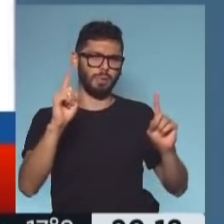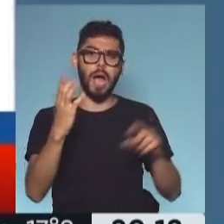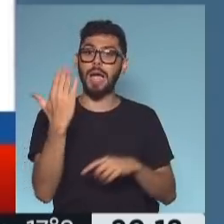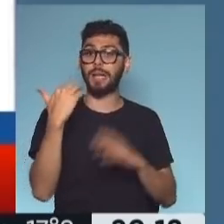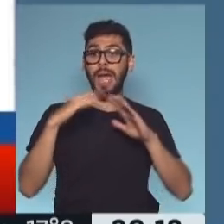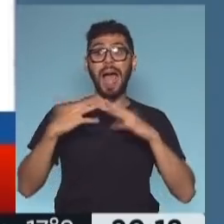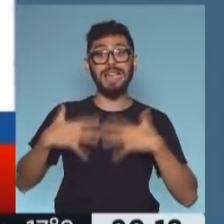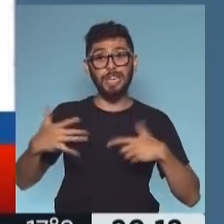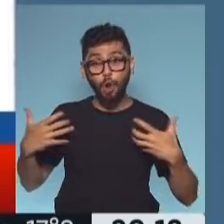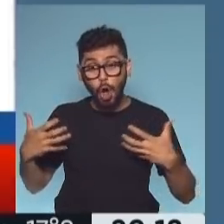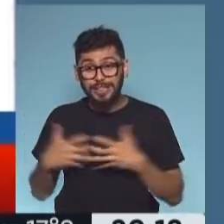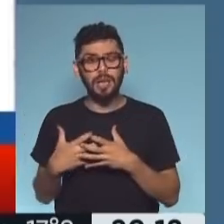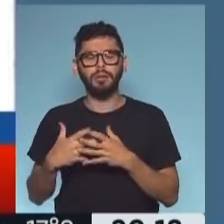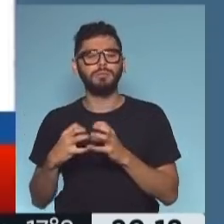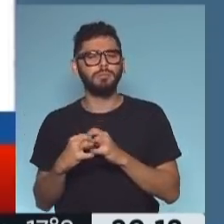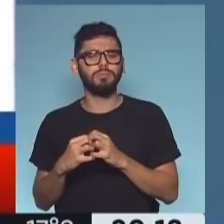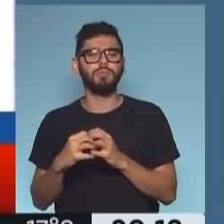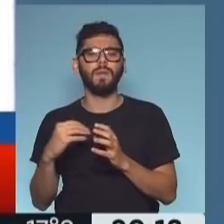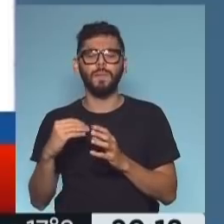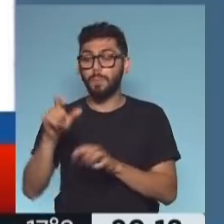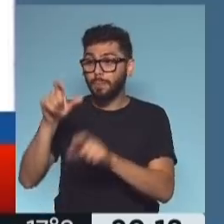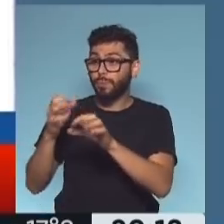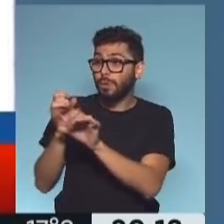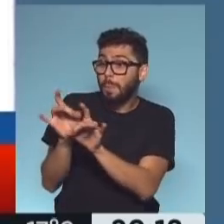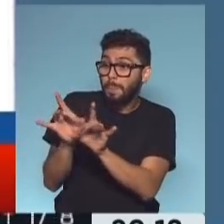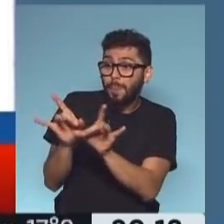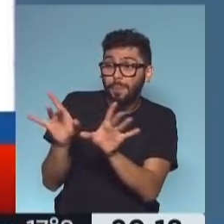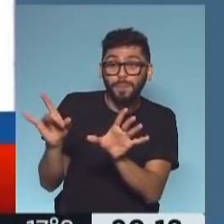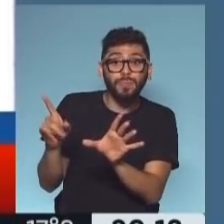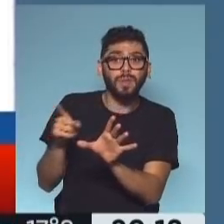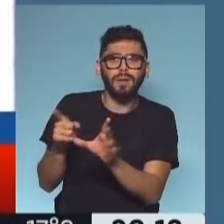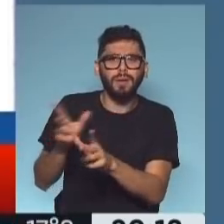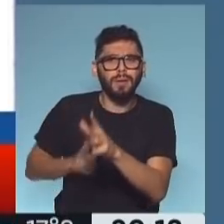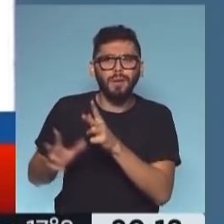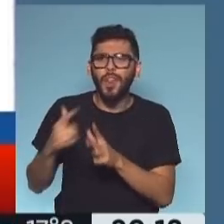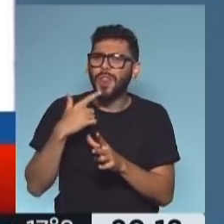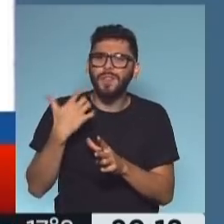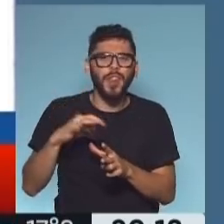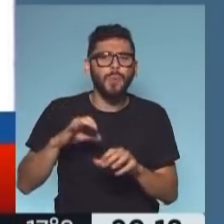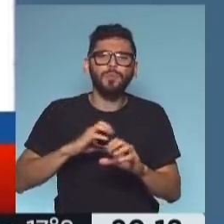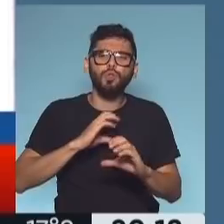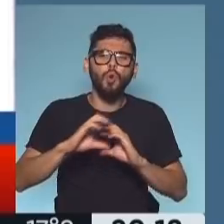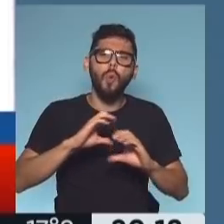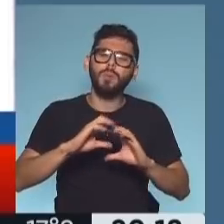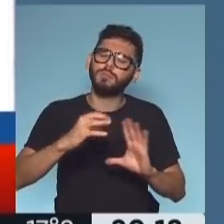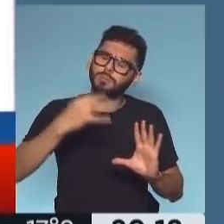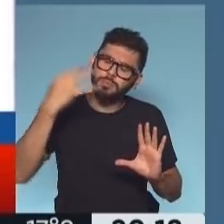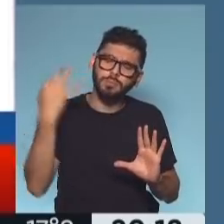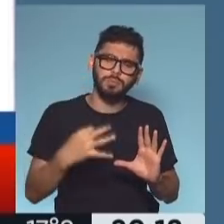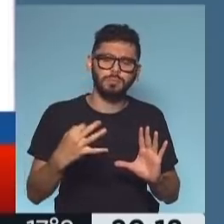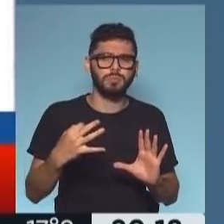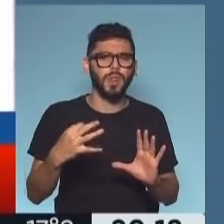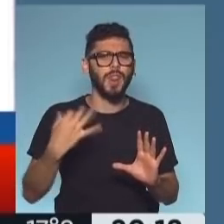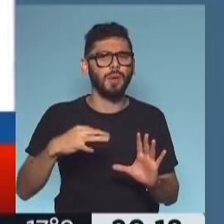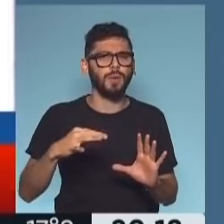hizo especial hincapié. Entre varias cosas, los epidemiólogos dijeron hay que empezar a comunicar mejor. O sea, no permitir que se ponga en